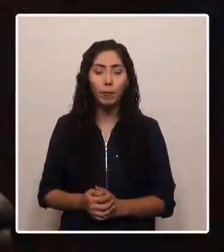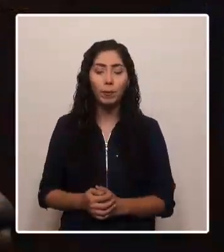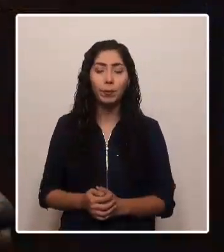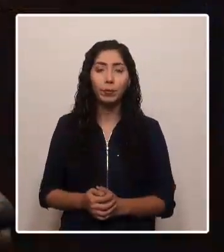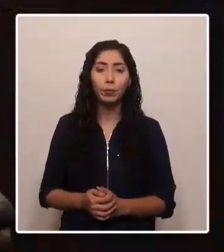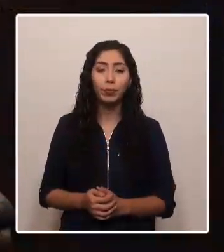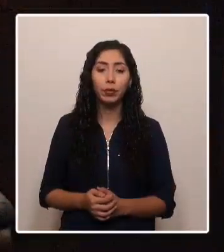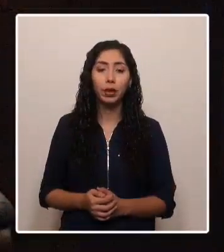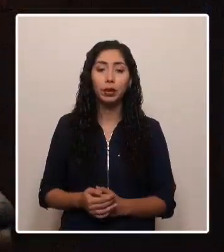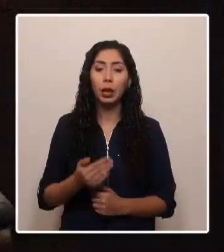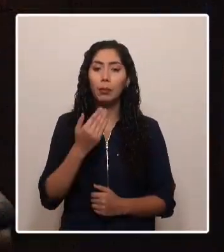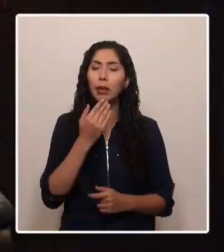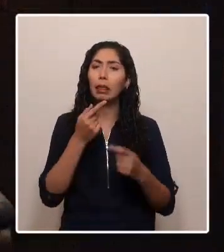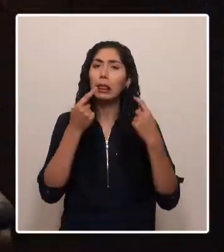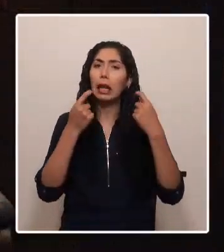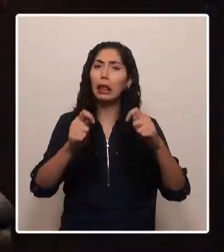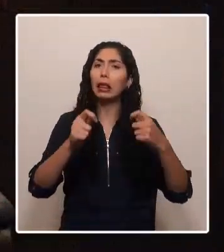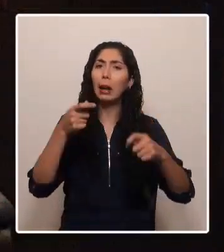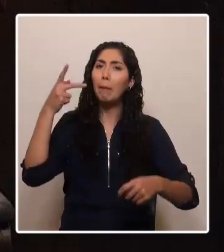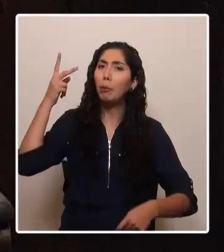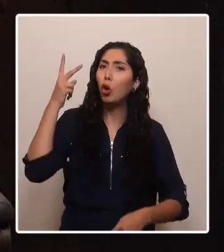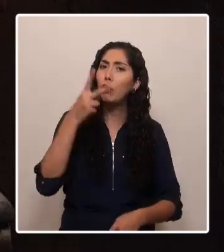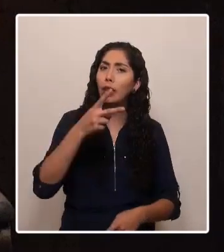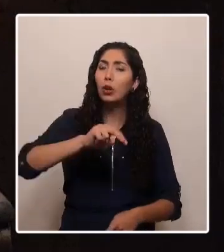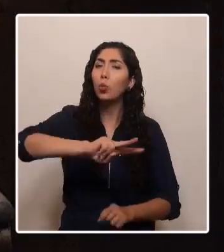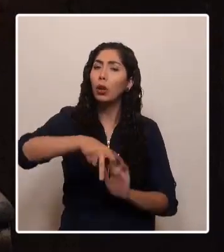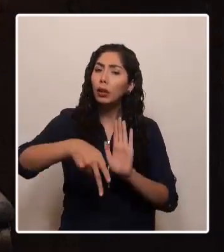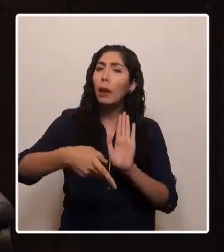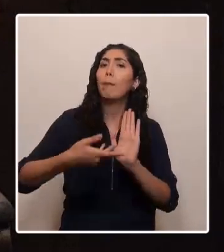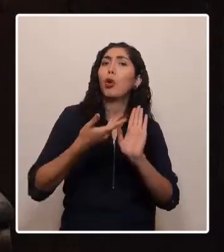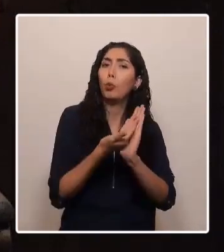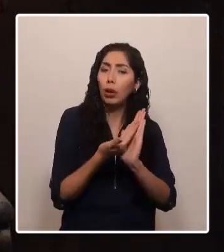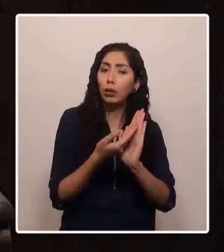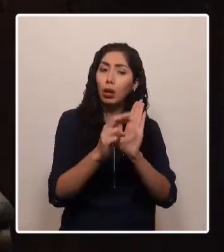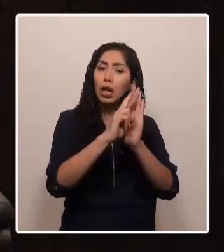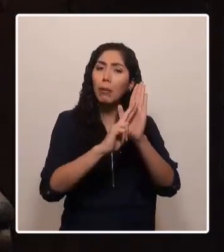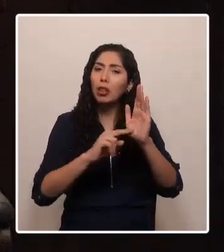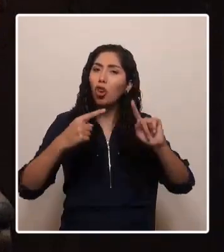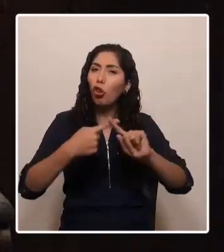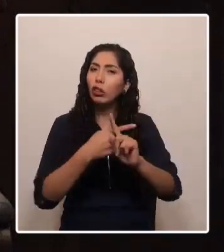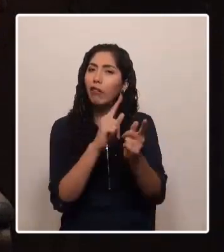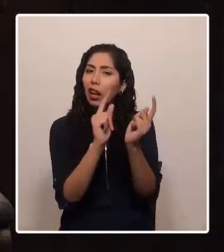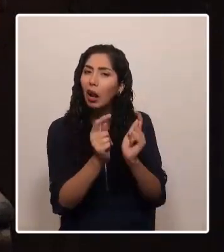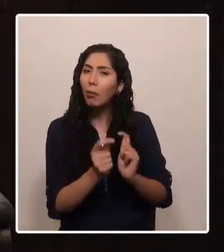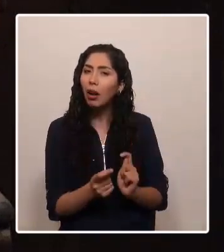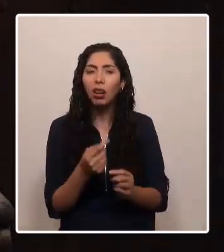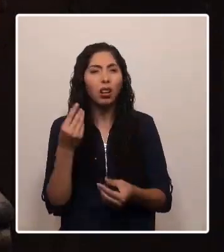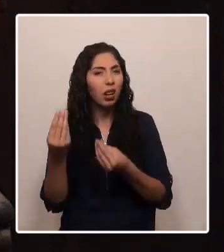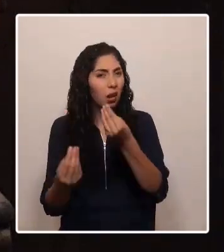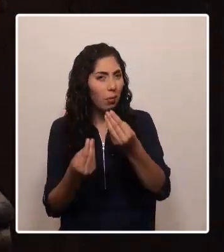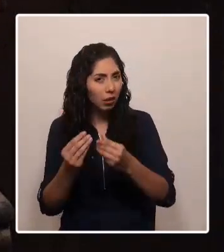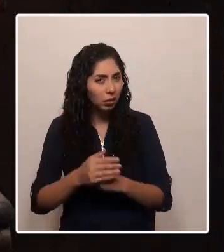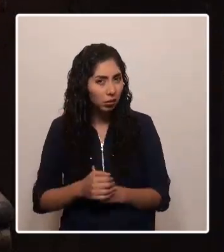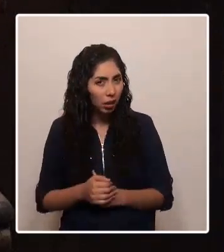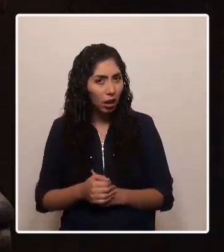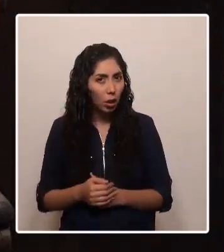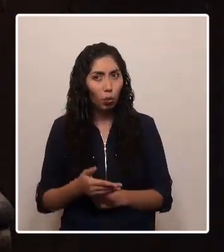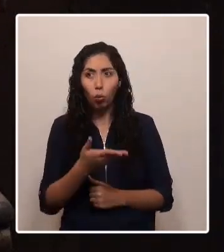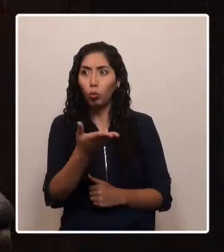intentar prohibir nuestras propuestas cambiando de nuevo el reglamento. ¿Qué pasa, señores? ¿Tienen temor que los dejemos al descubierto frente a la